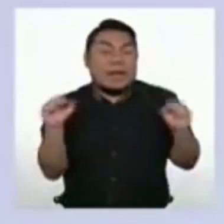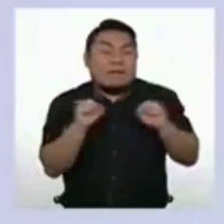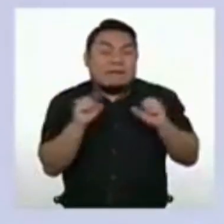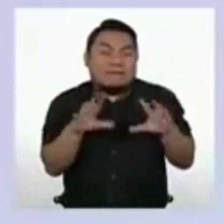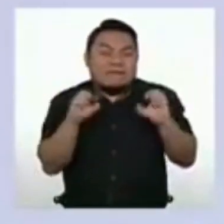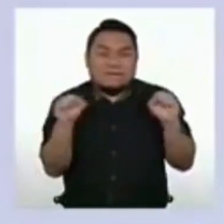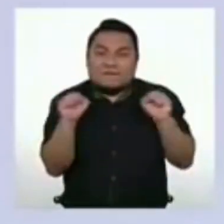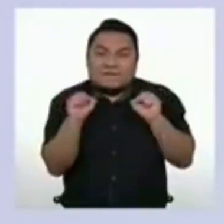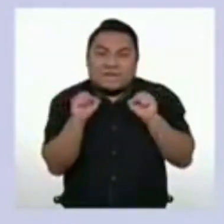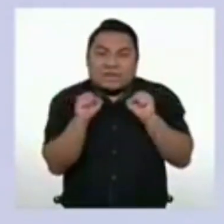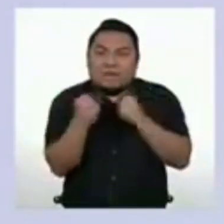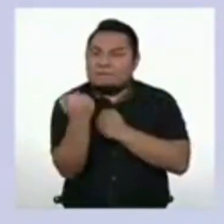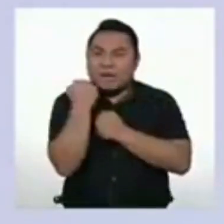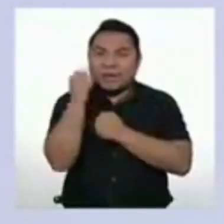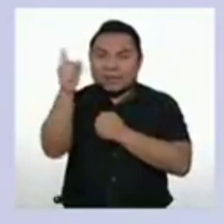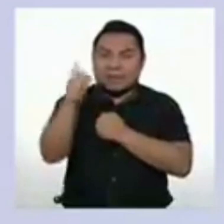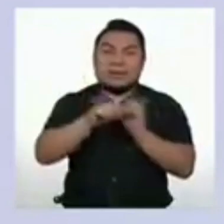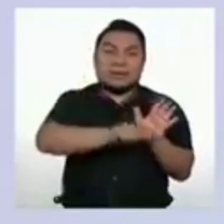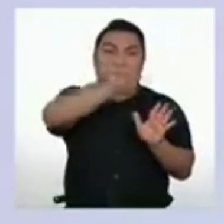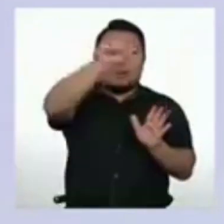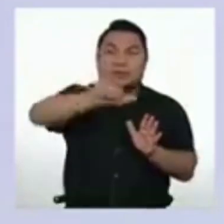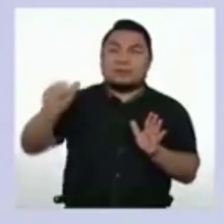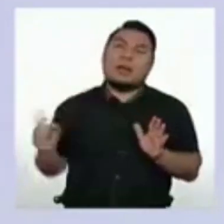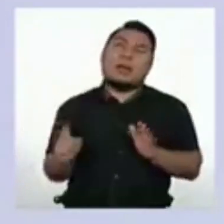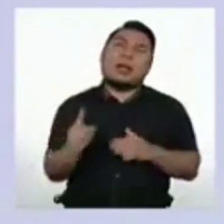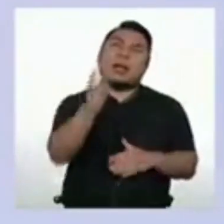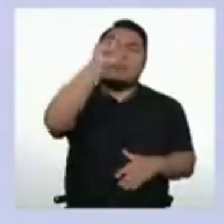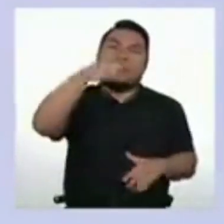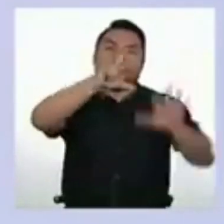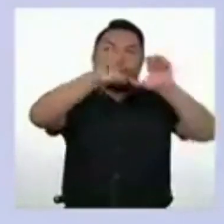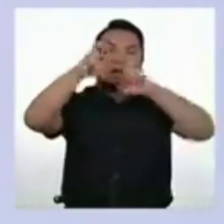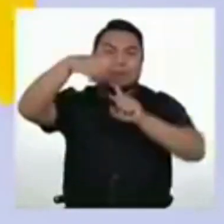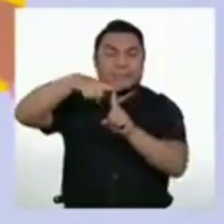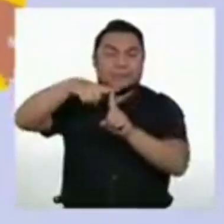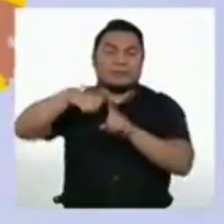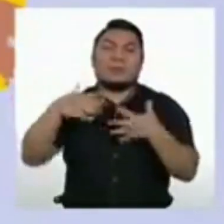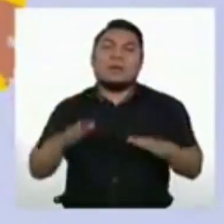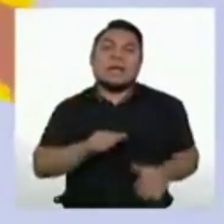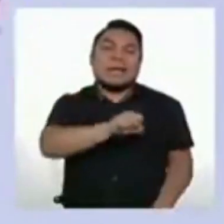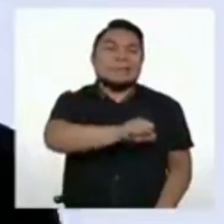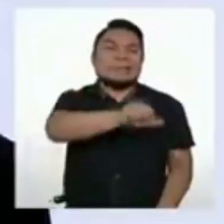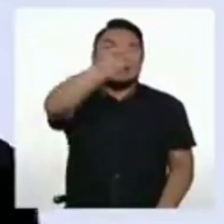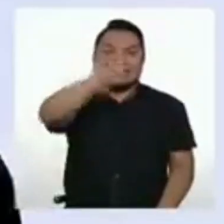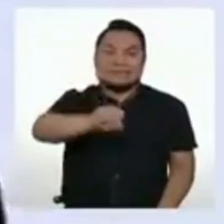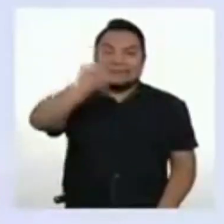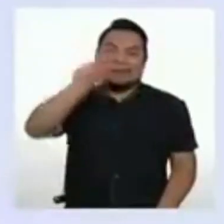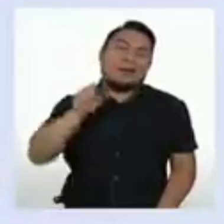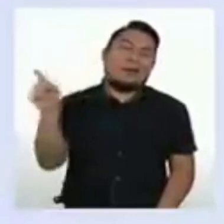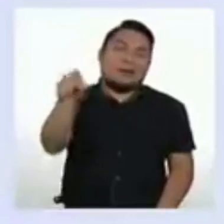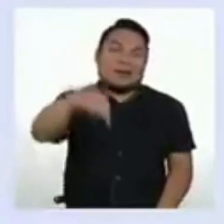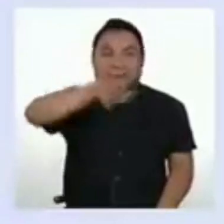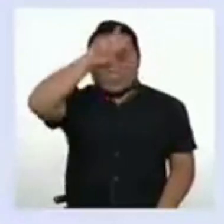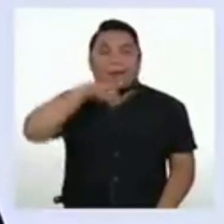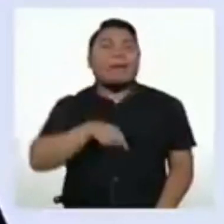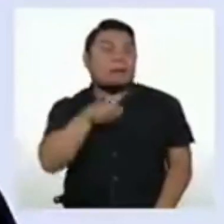invierno y en alturas superiores a los 3.800 metros, es decir, en la sierra de nuestro país. Eso quiere decir que